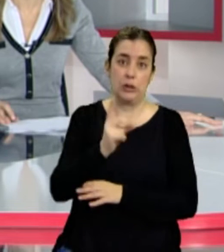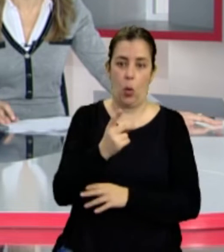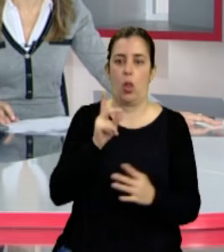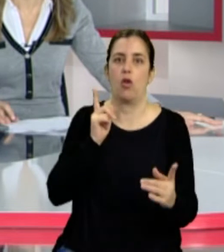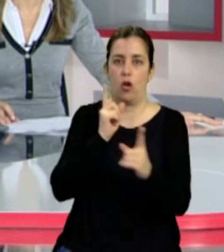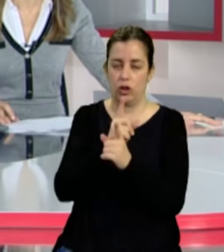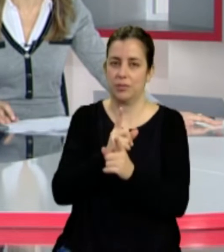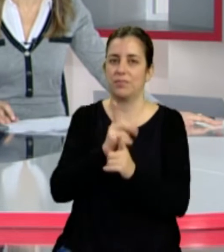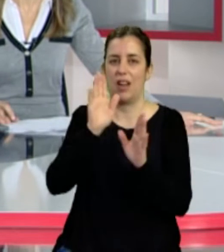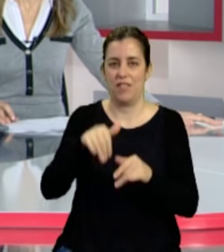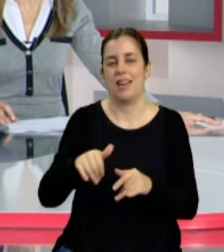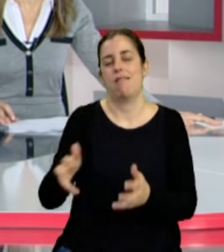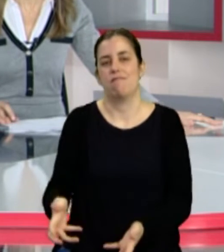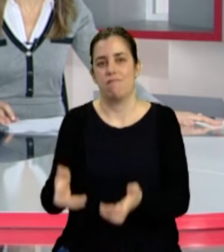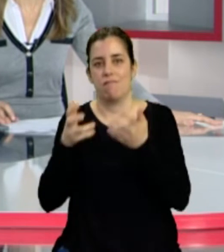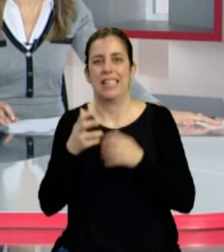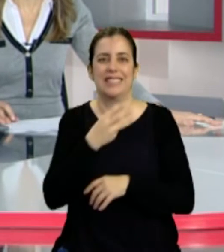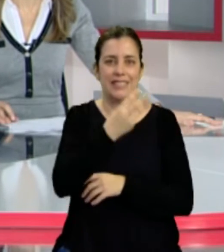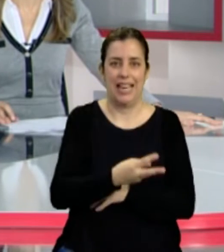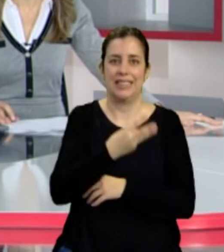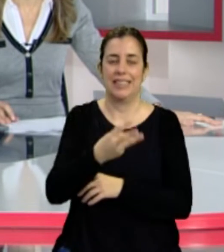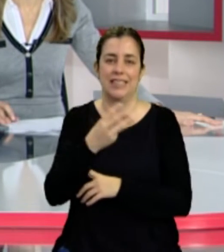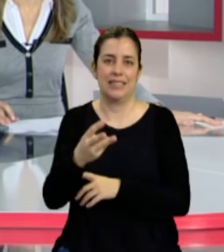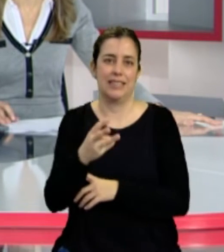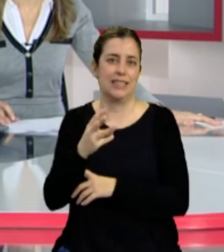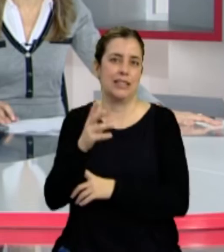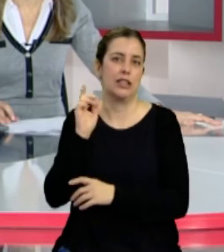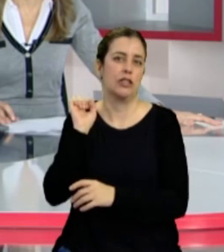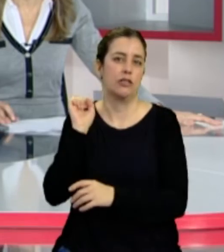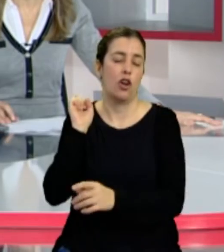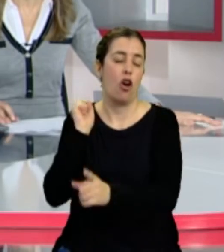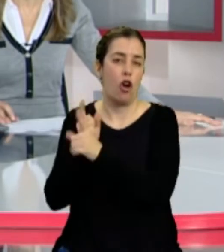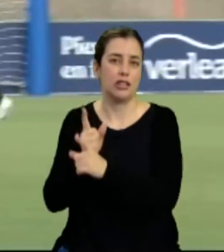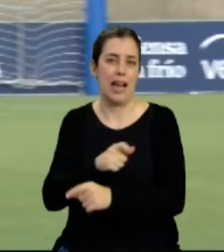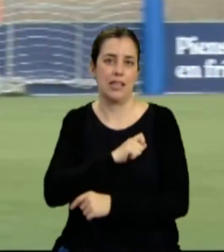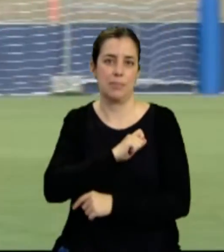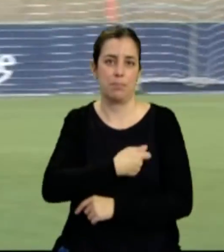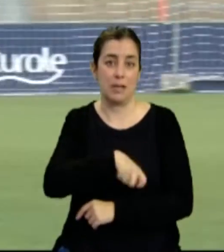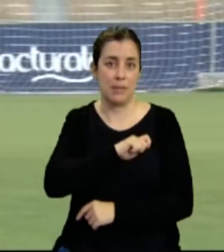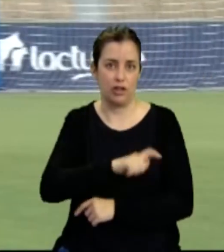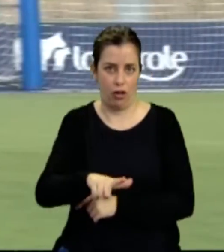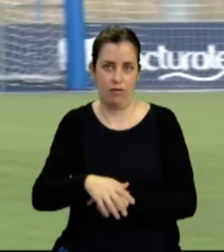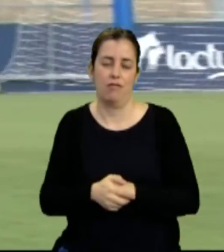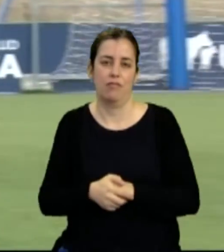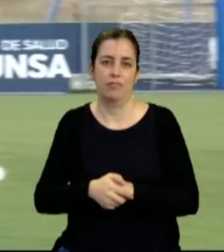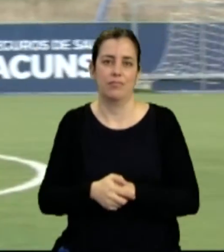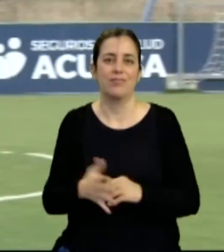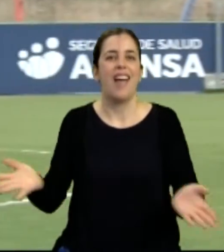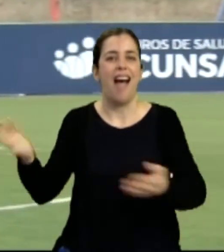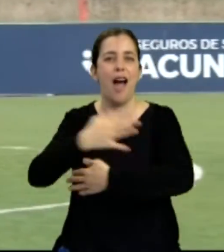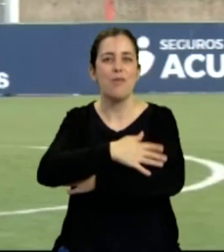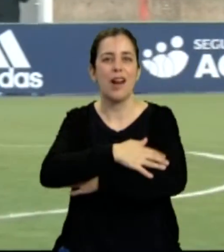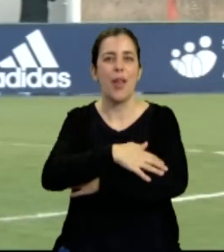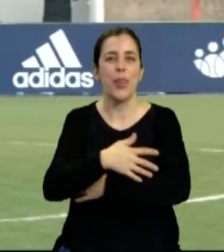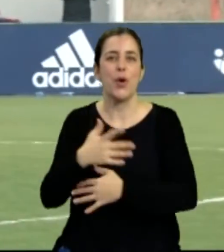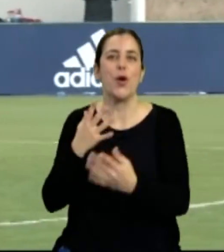al fin sumaron de 3 en 3 tras doblegar 2-1 al Samuel Catalán en Tajonar. Este abrazo de la capitana Maigarde con